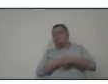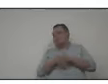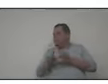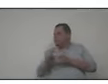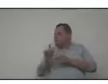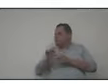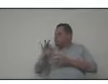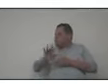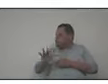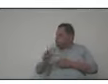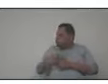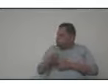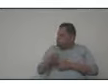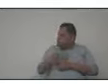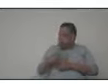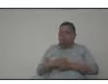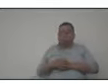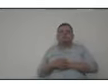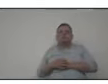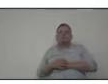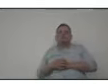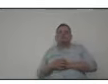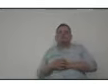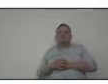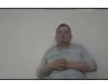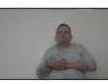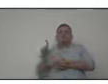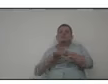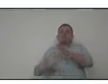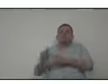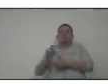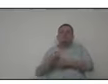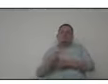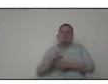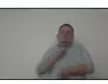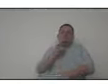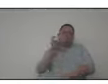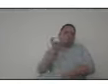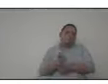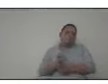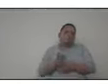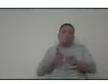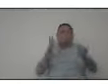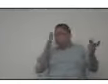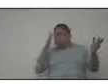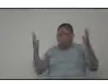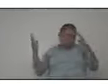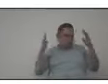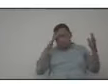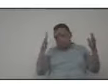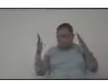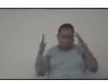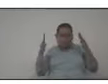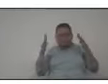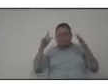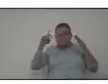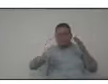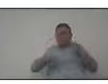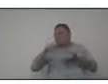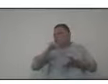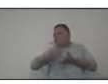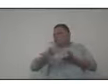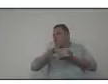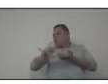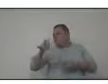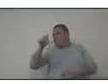pesar de toda el año pasado, el deportamiento que tuvimos, al menos los